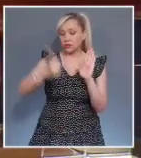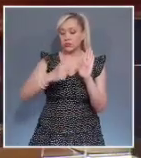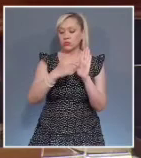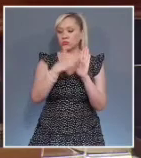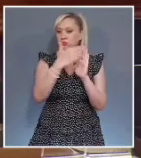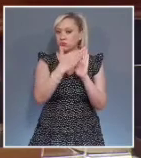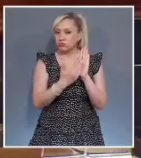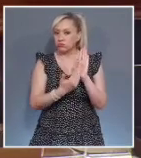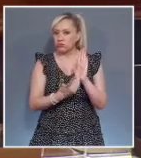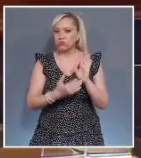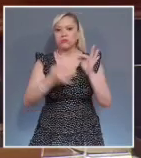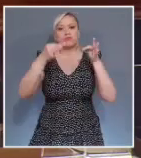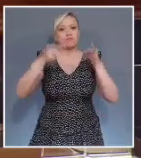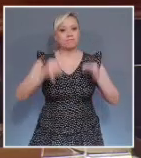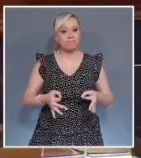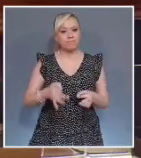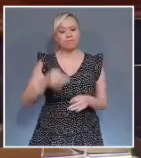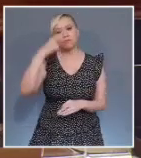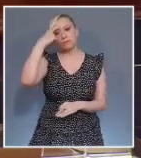y limitado,